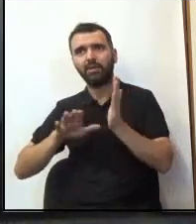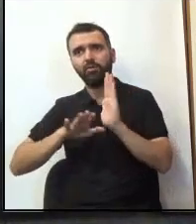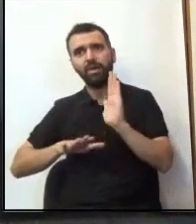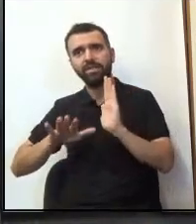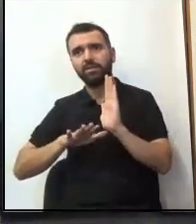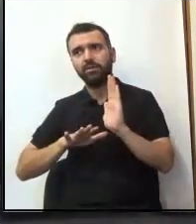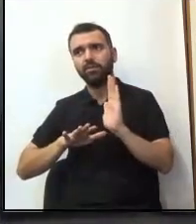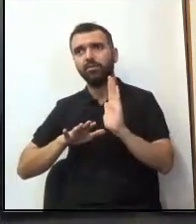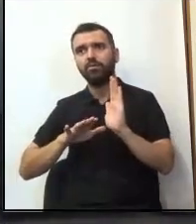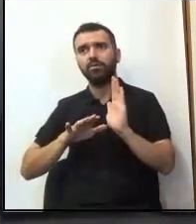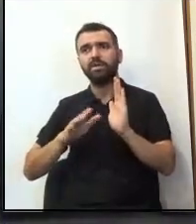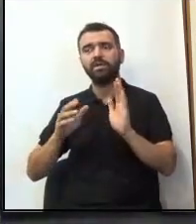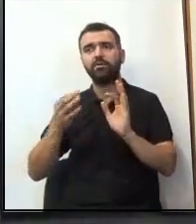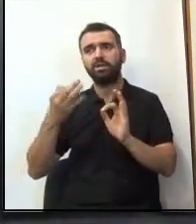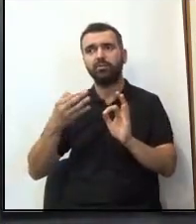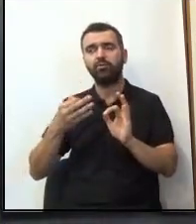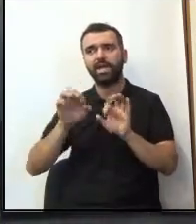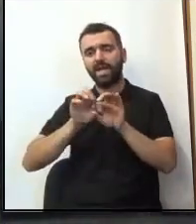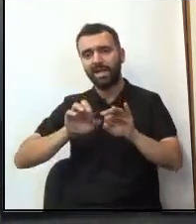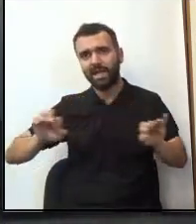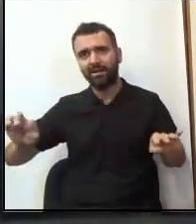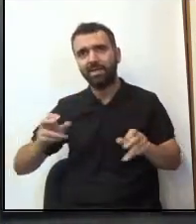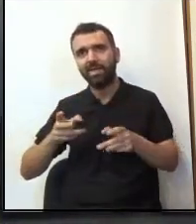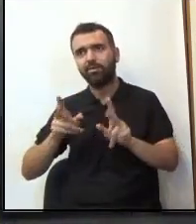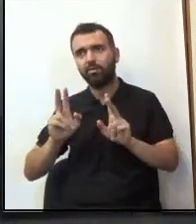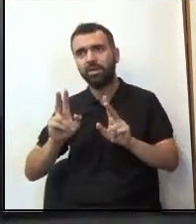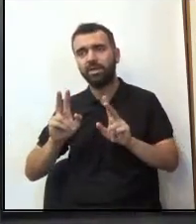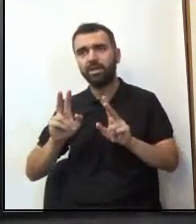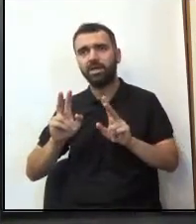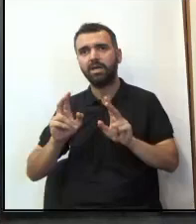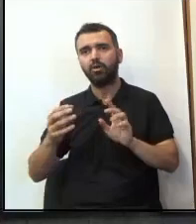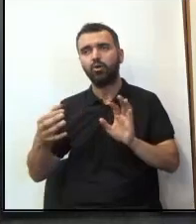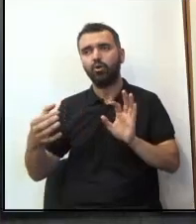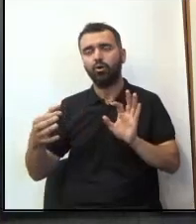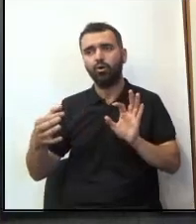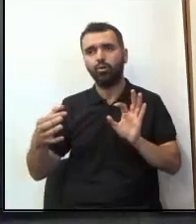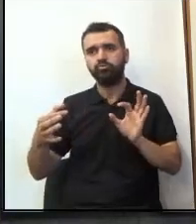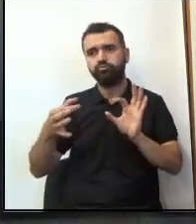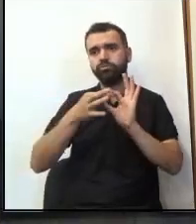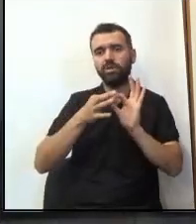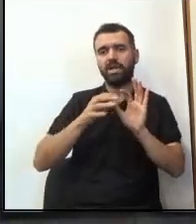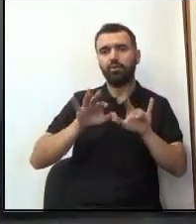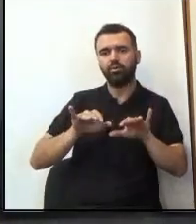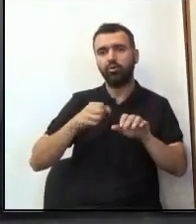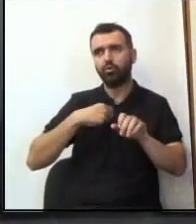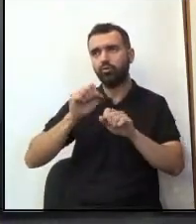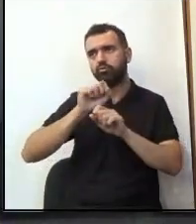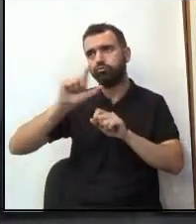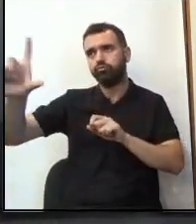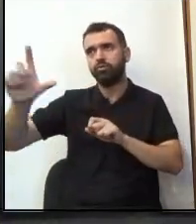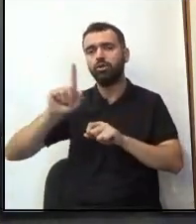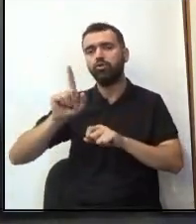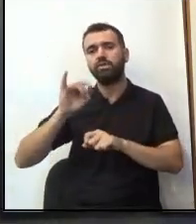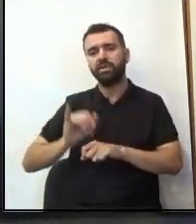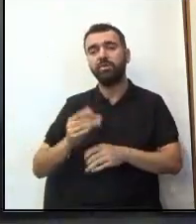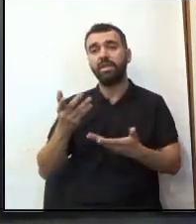básico, que se nos asegure el cable que permita conectar el proyector con el computador, algo súper doméstico, pero que no siempre está y que actualmente creo que